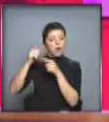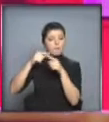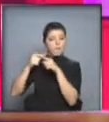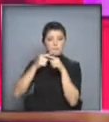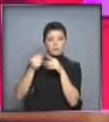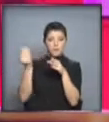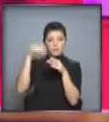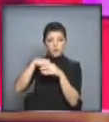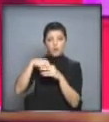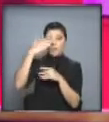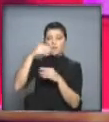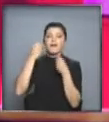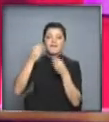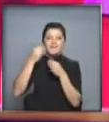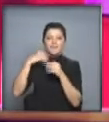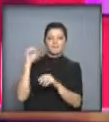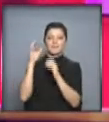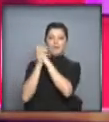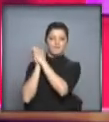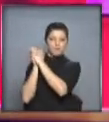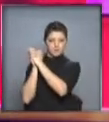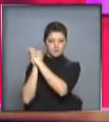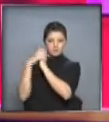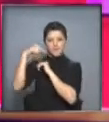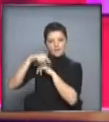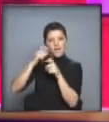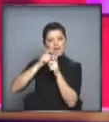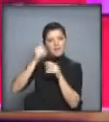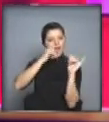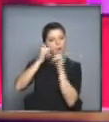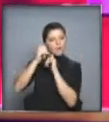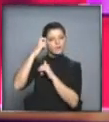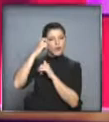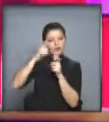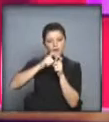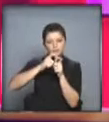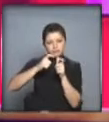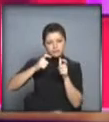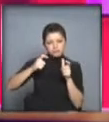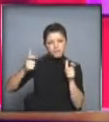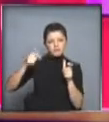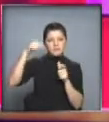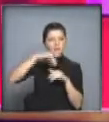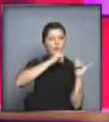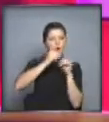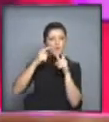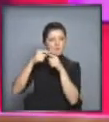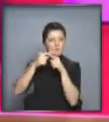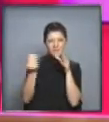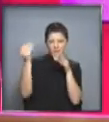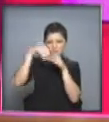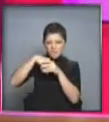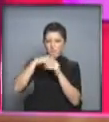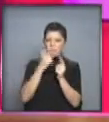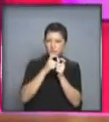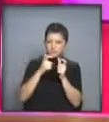del gobierno de Alfonsín en el 83. Me parece que ahí fue donde creció la juventud radical, donde los jóvenes volvieron a la política. Y si bien hoy los jóvenes